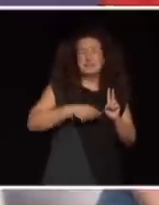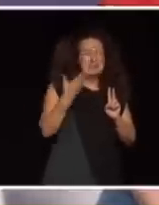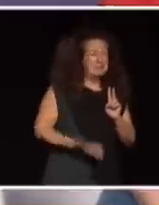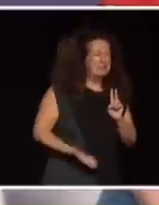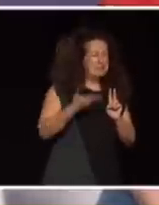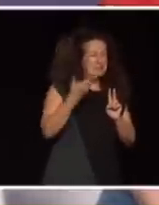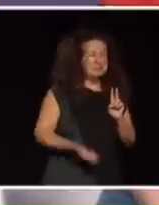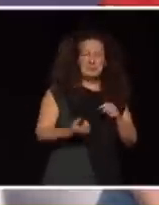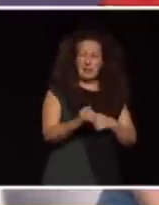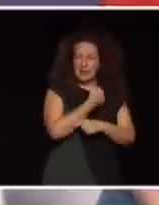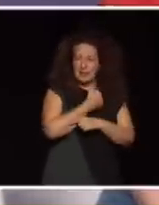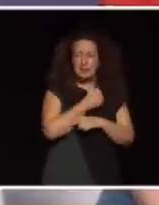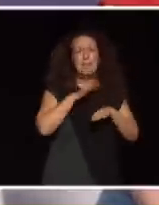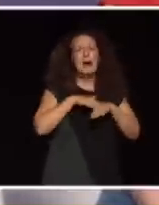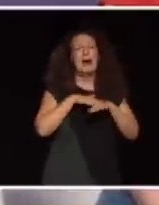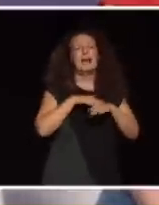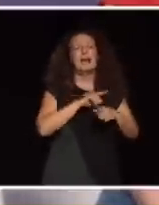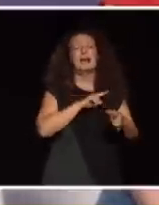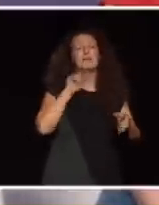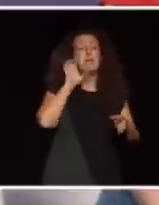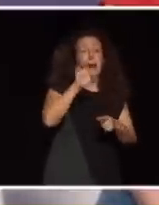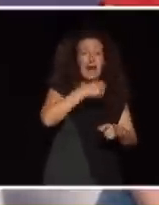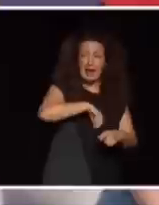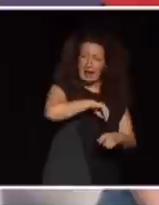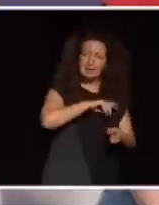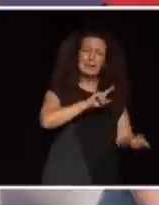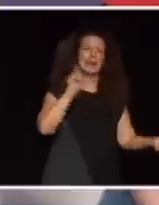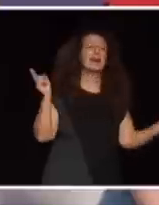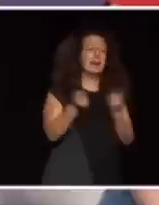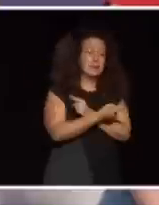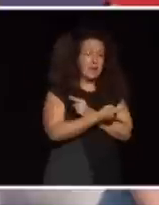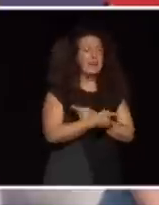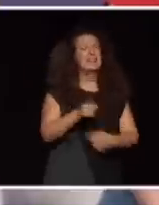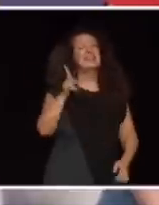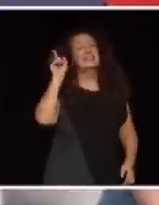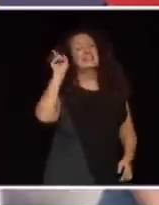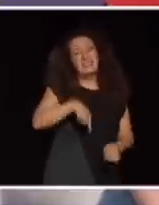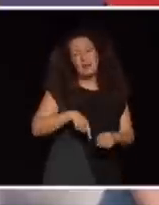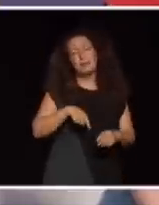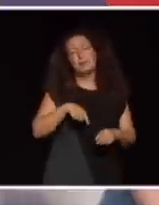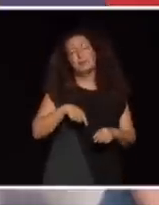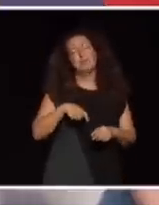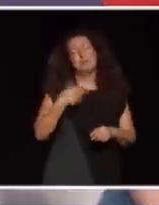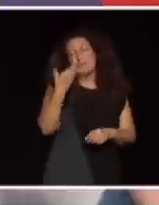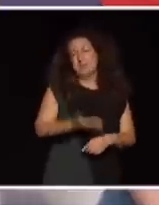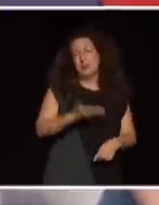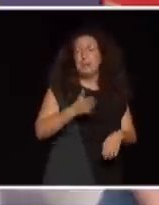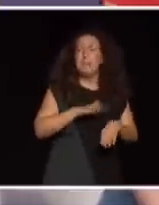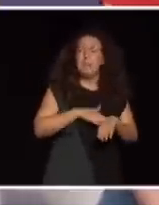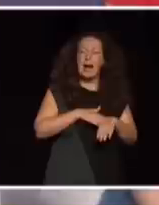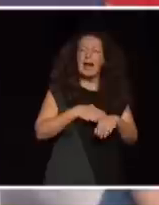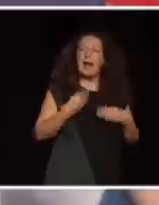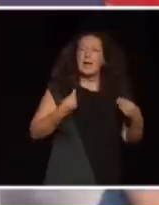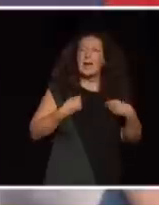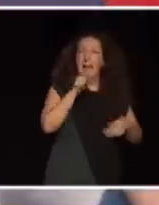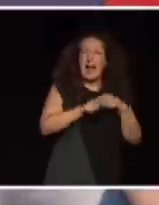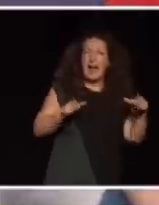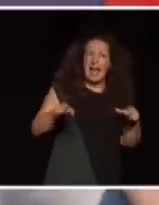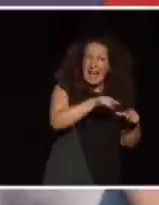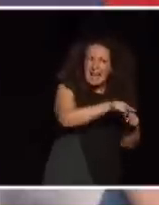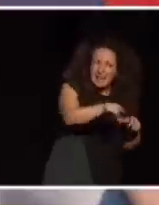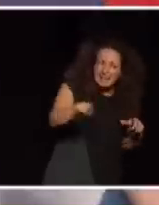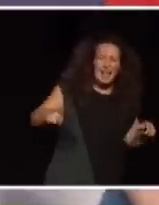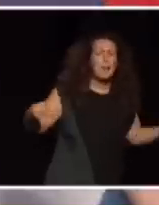imprescindibles para cambiar este país y sobre todo para mejorar de manera muy concreta la vida de la gente